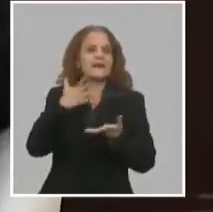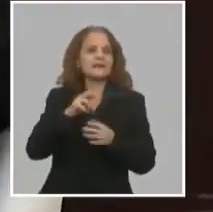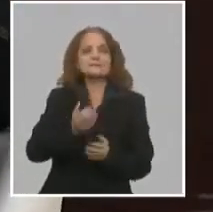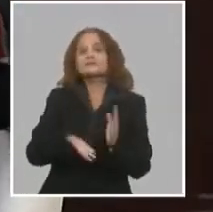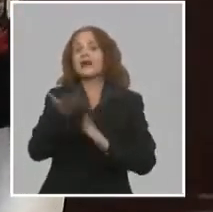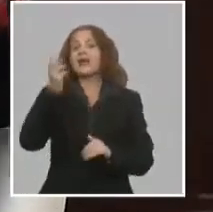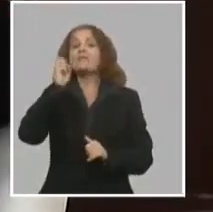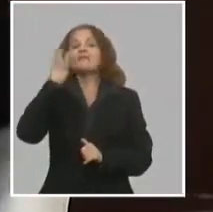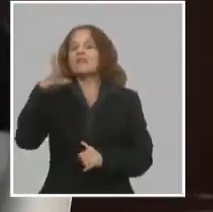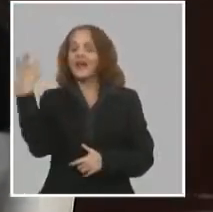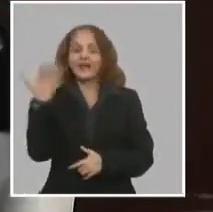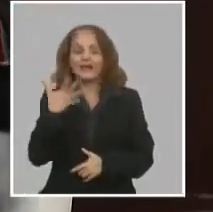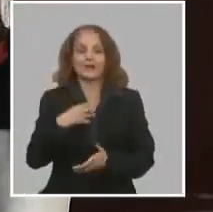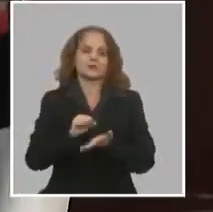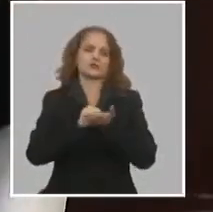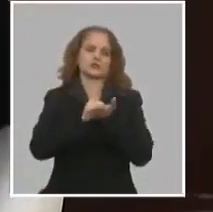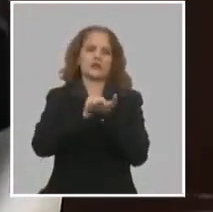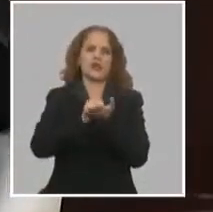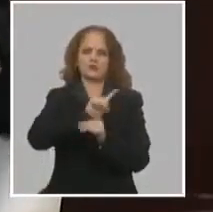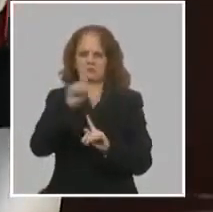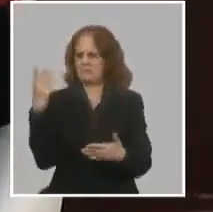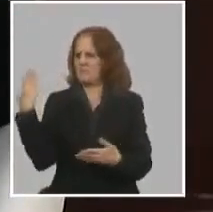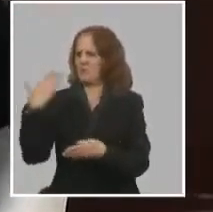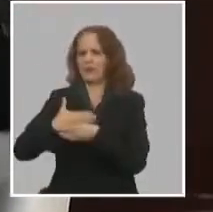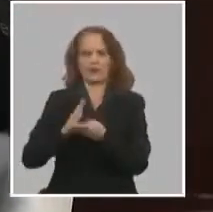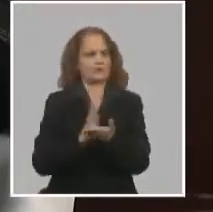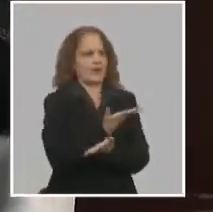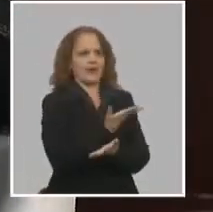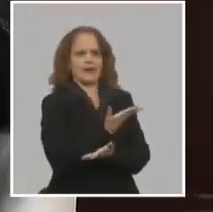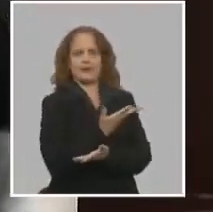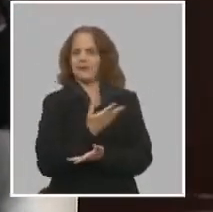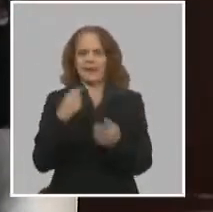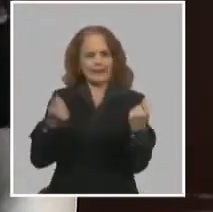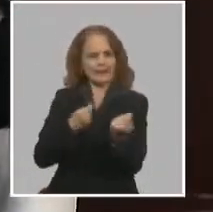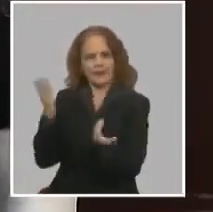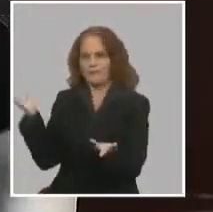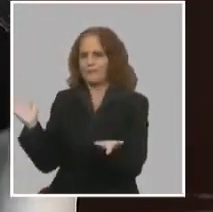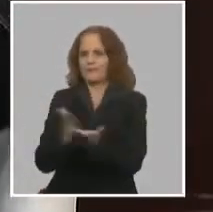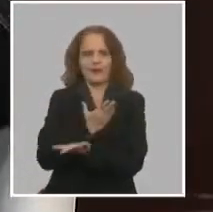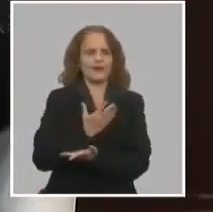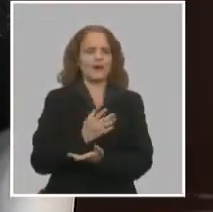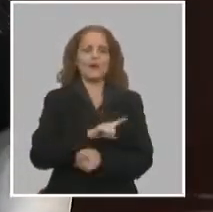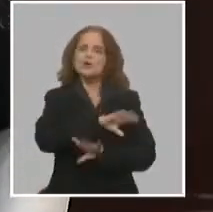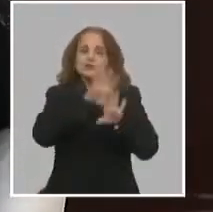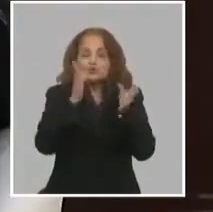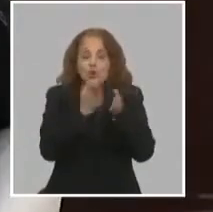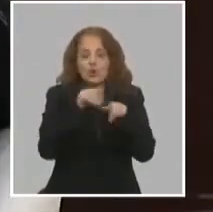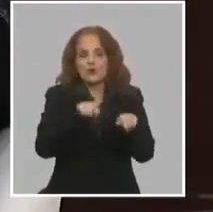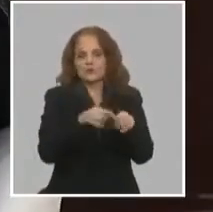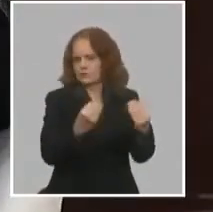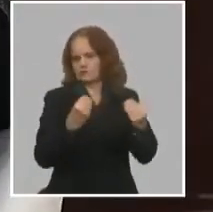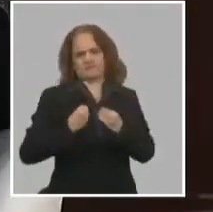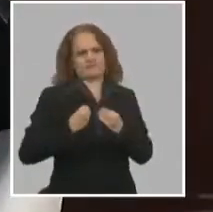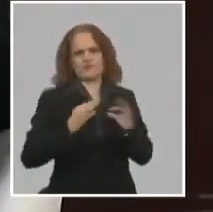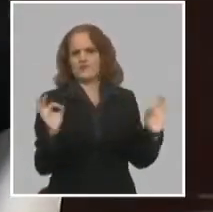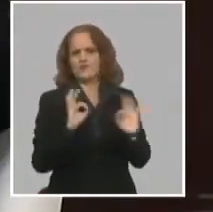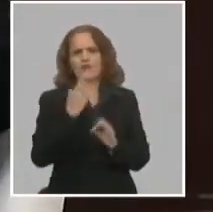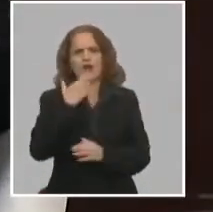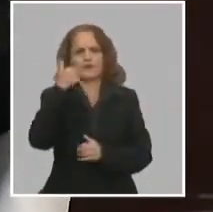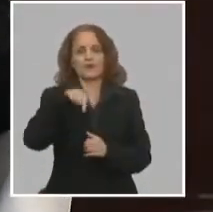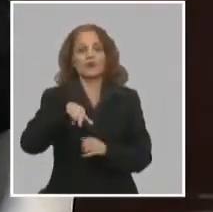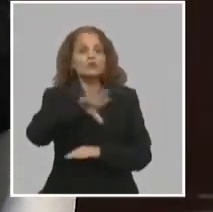vida, que no son los bloqueos, que no son las guerras, que no son las injusticias las que podrán hacernos mejores seres humanos. La